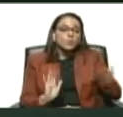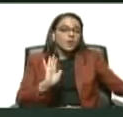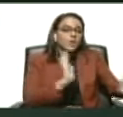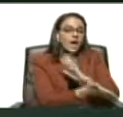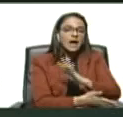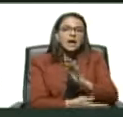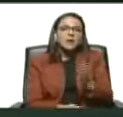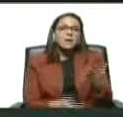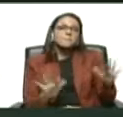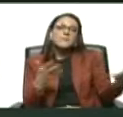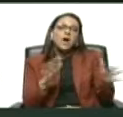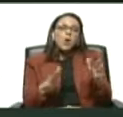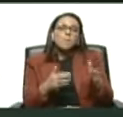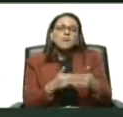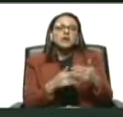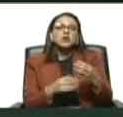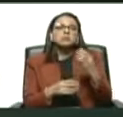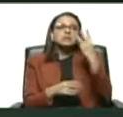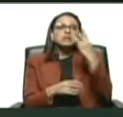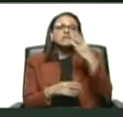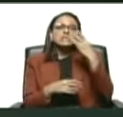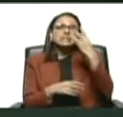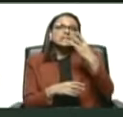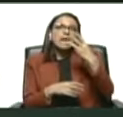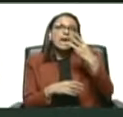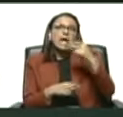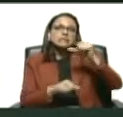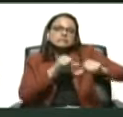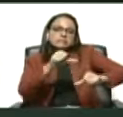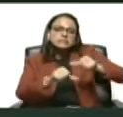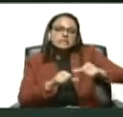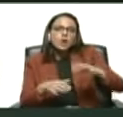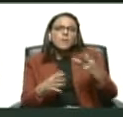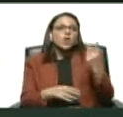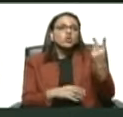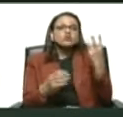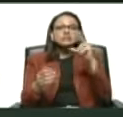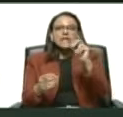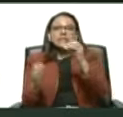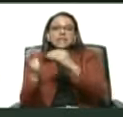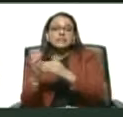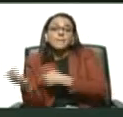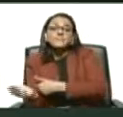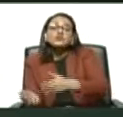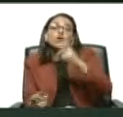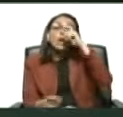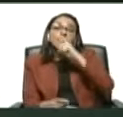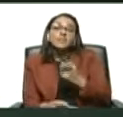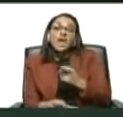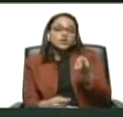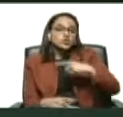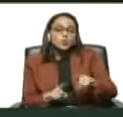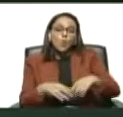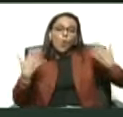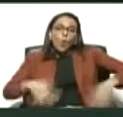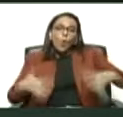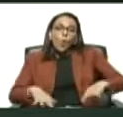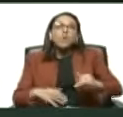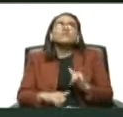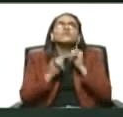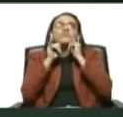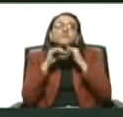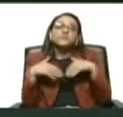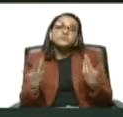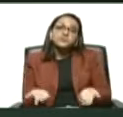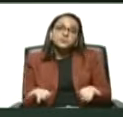3 siglos, 270 millones de años. Imagínense ustedes lo que eso significa. Venezuela